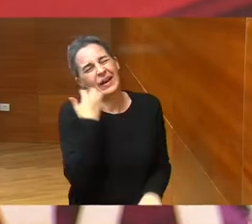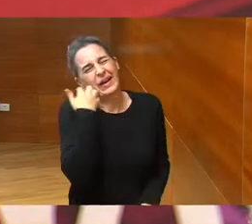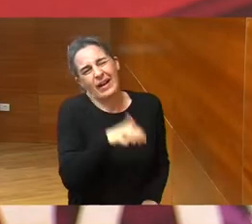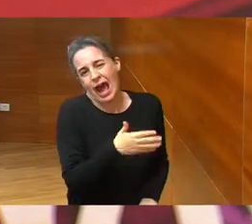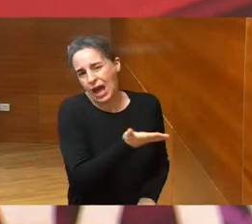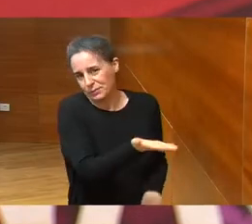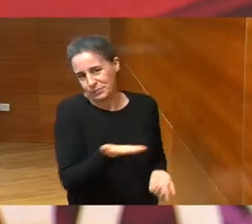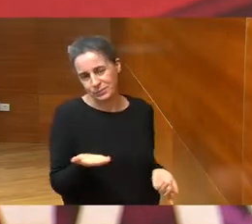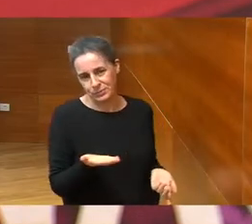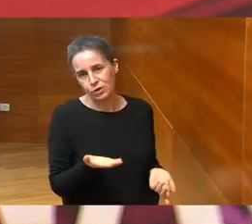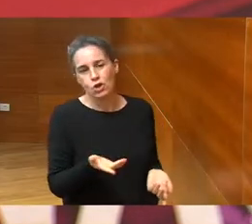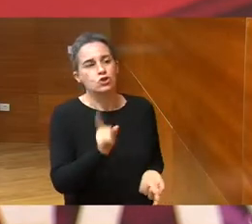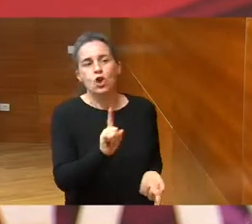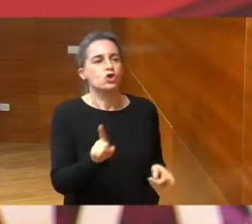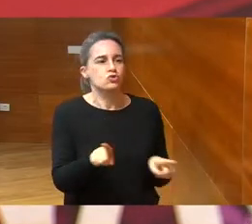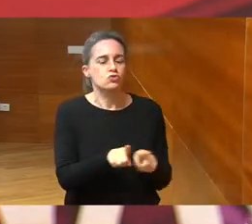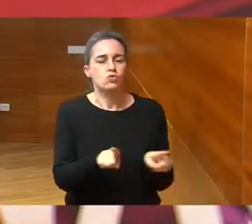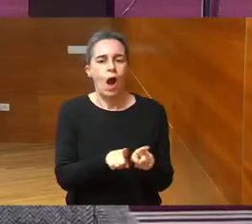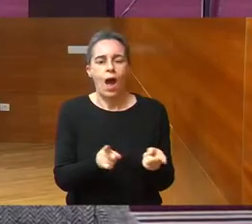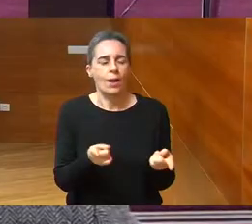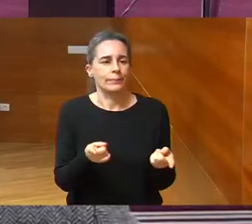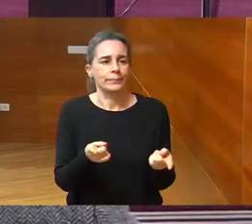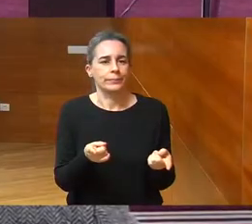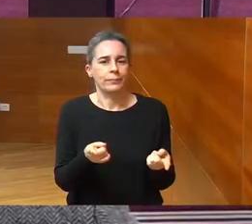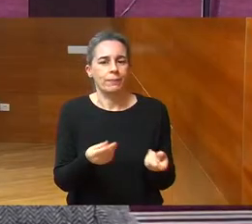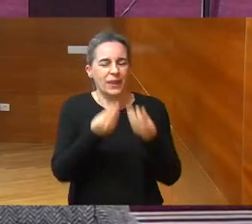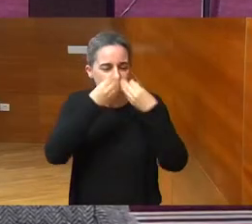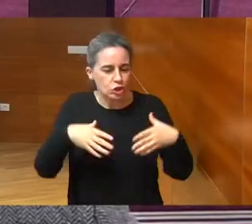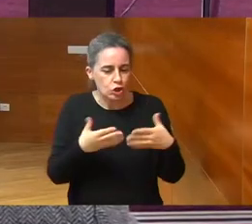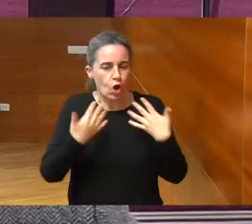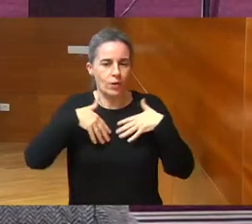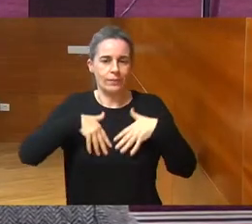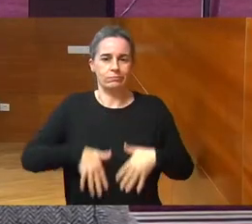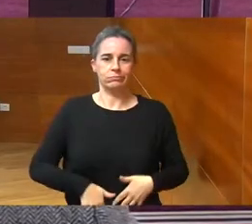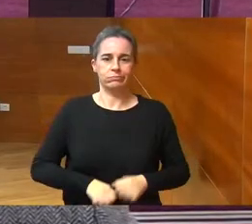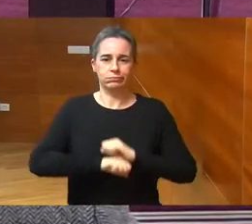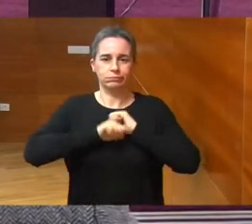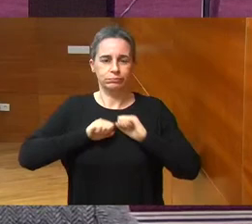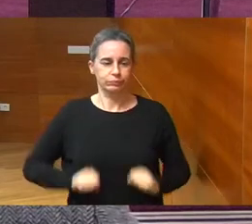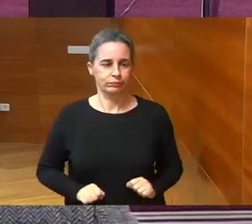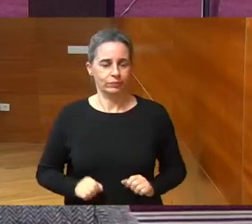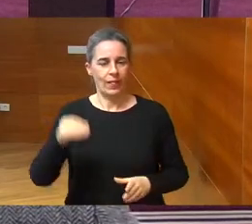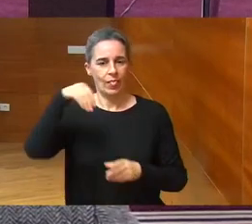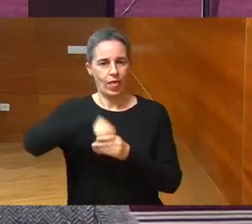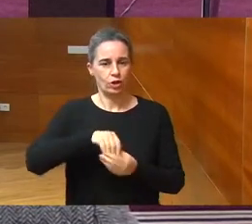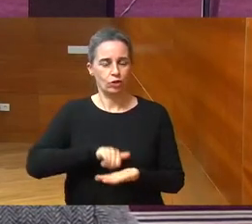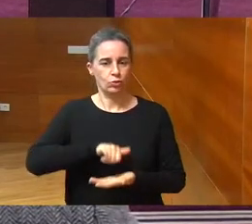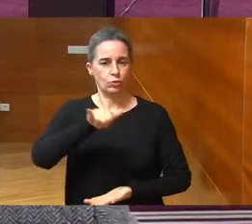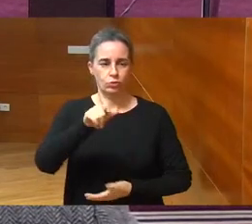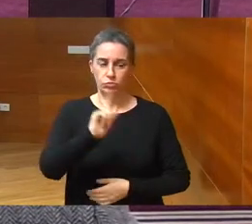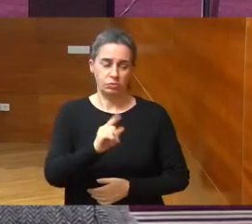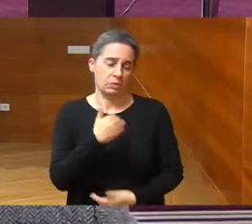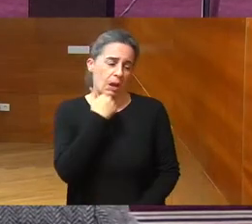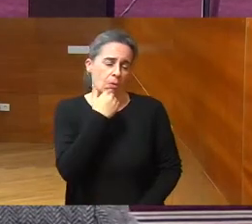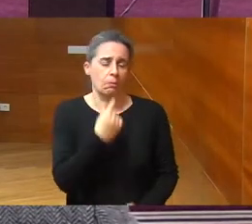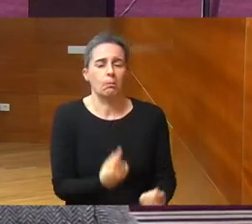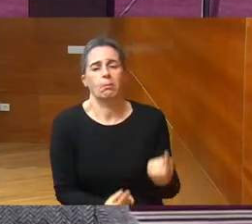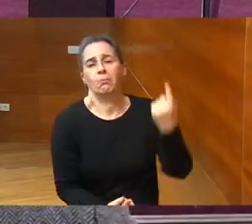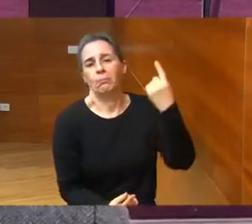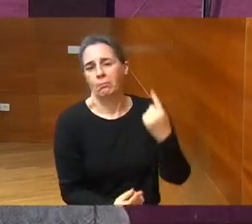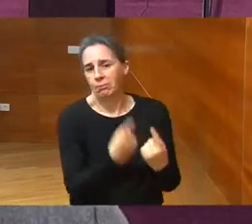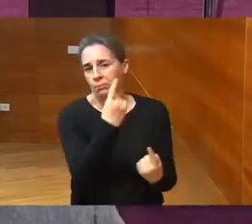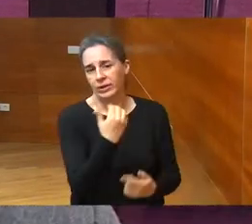incorporadas una propia historia no de Aviación de efecto